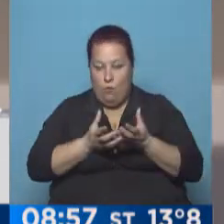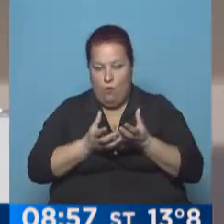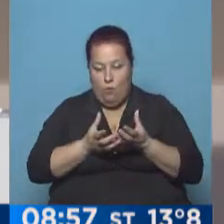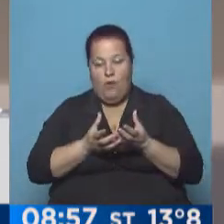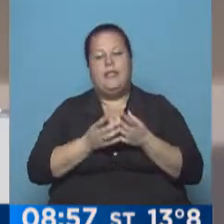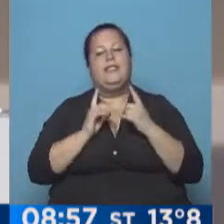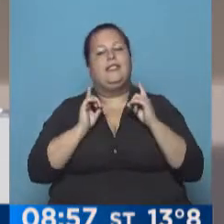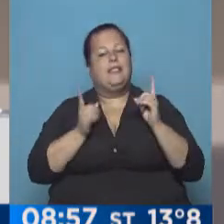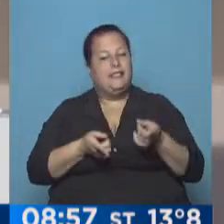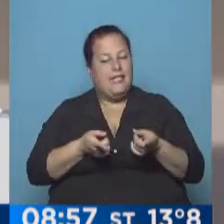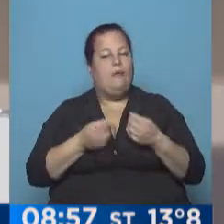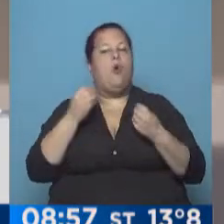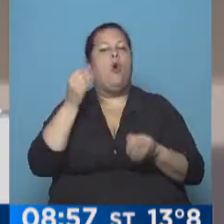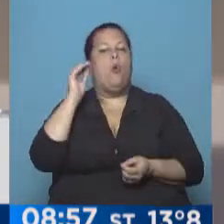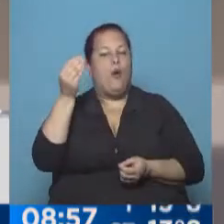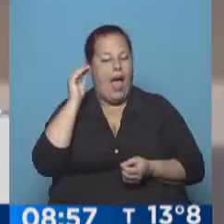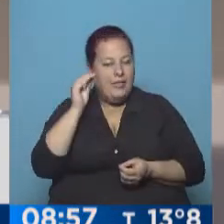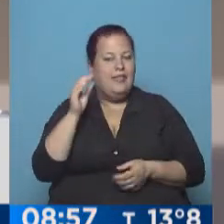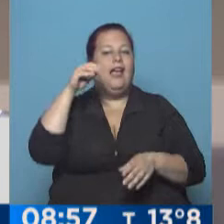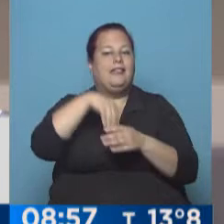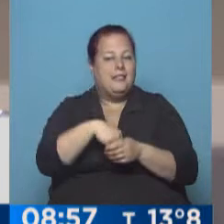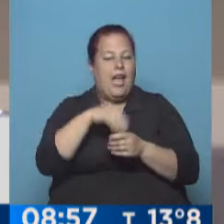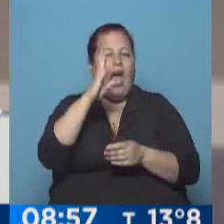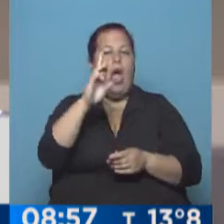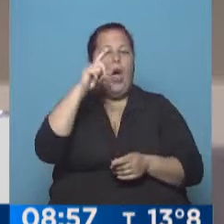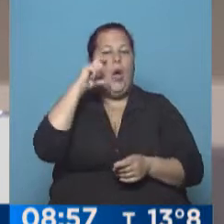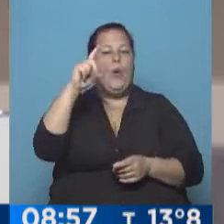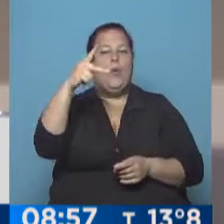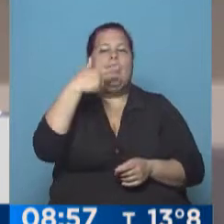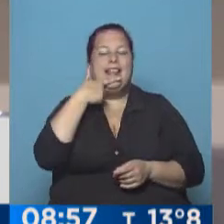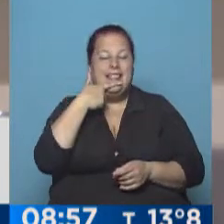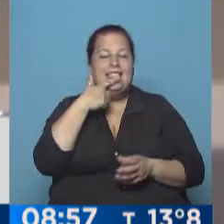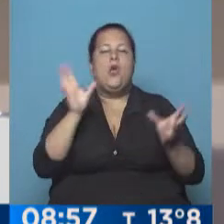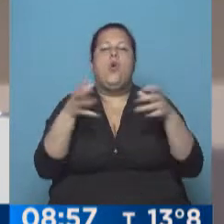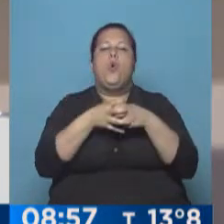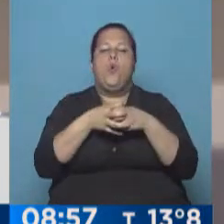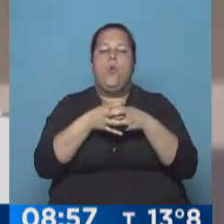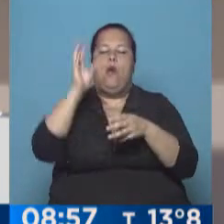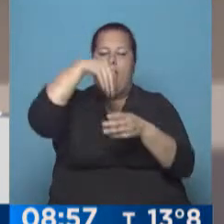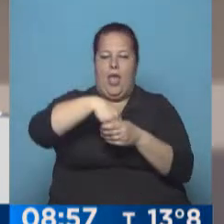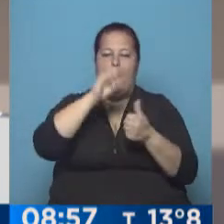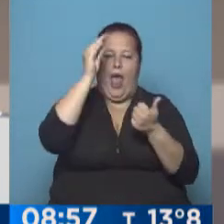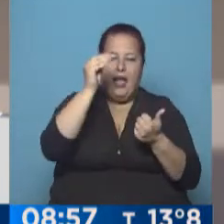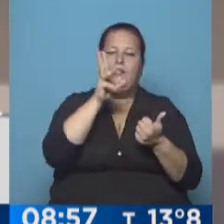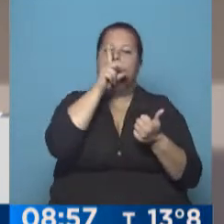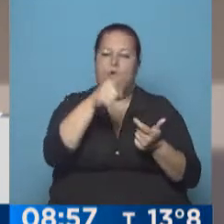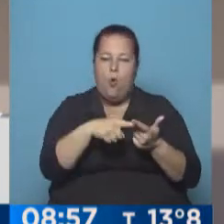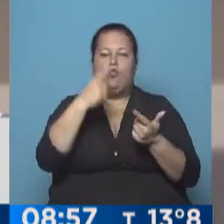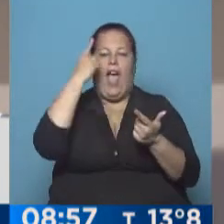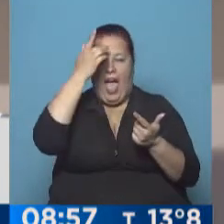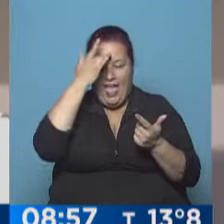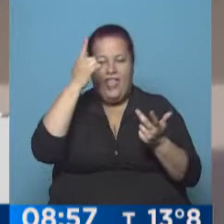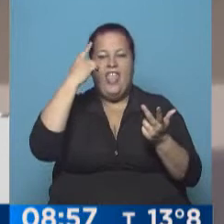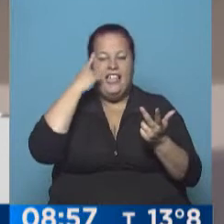también porque brasil es parte del brics del este de integración entre brasil rusia india china